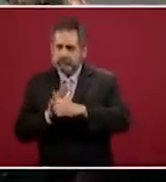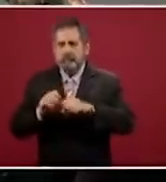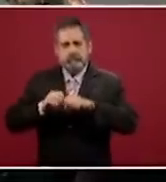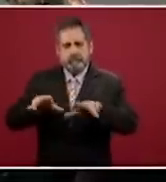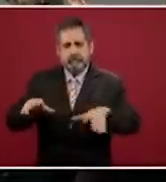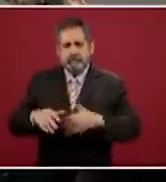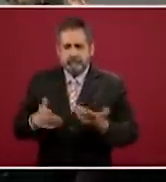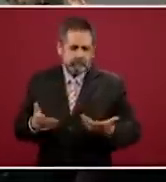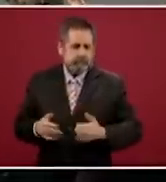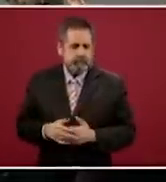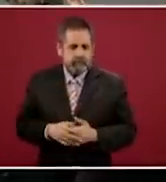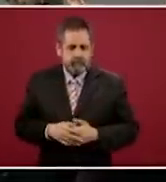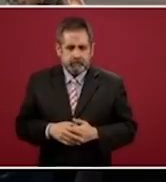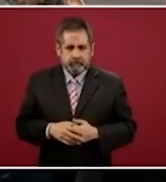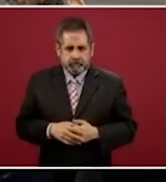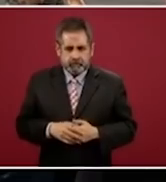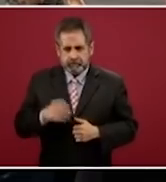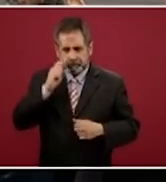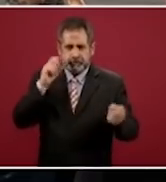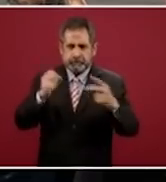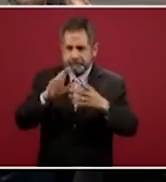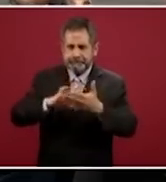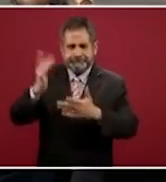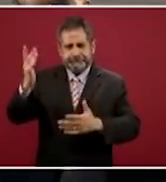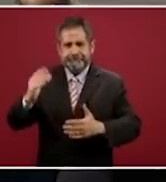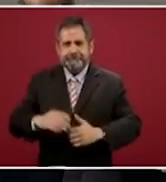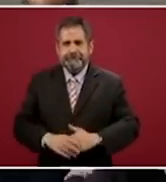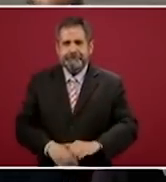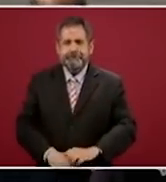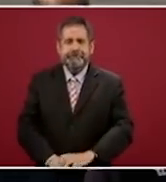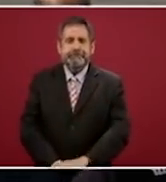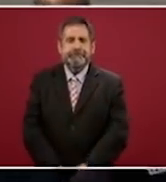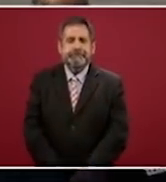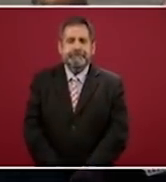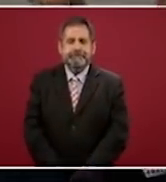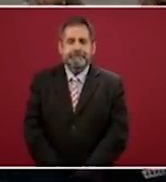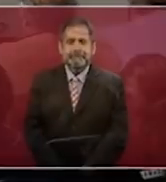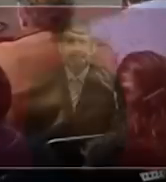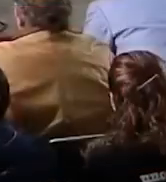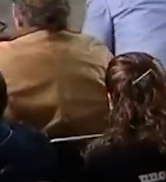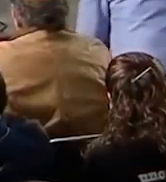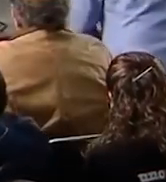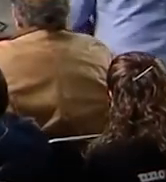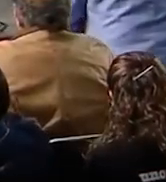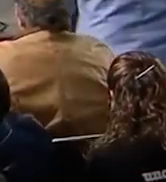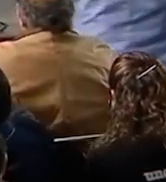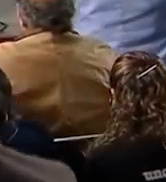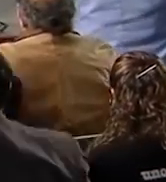Entonces, aquí nos vemos. Muchas gracias.